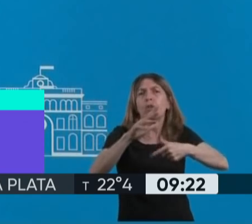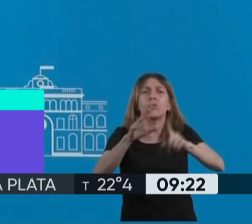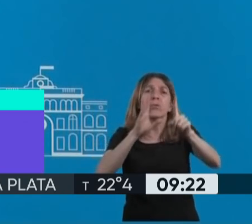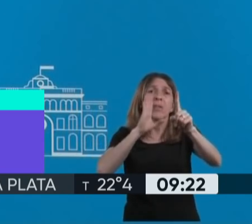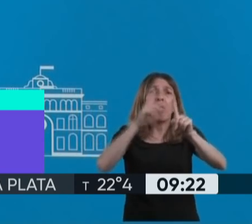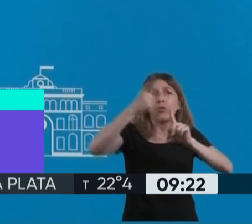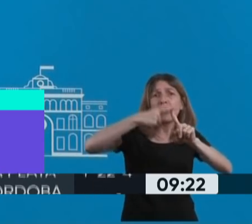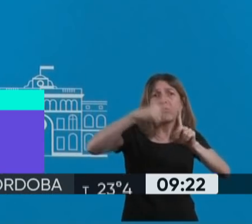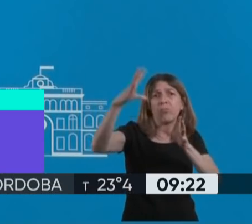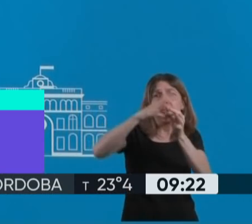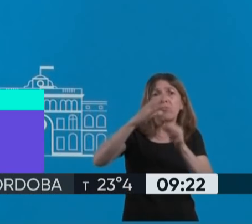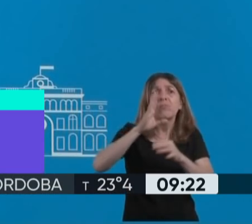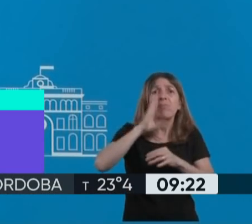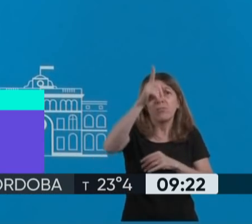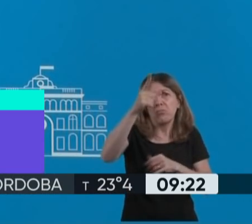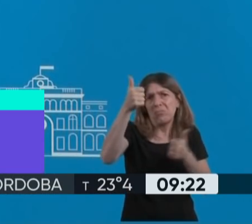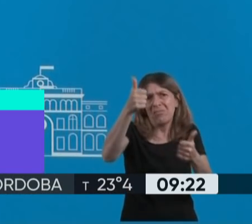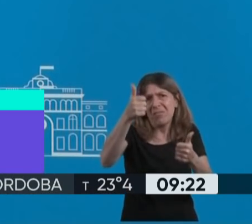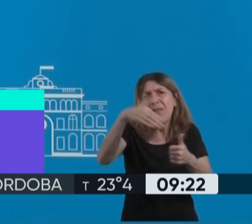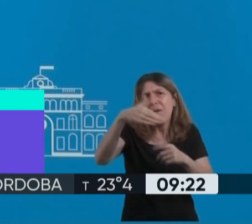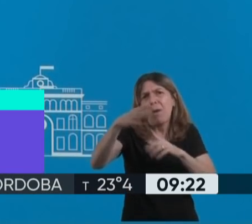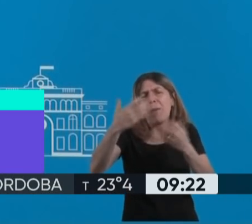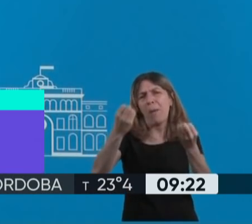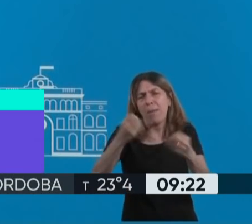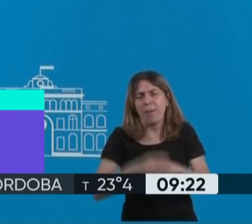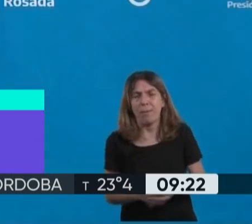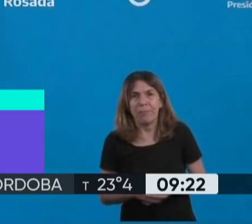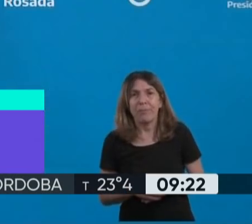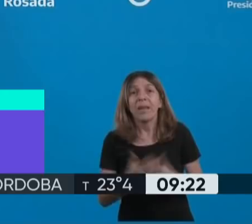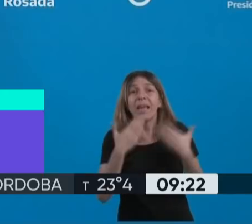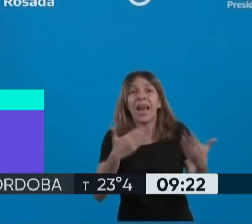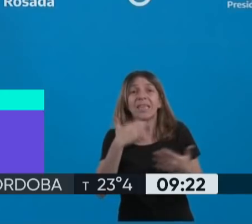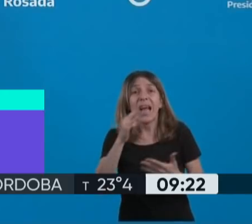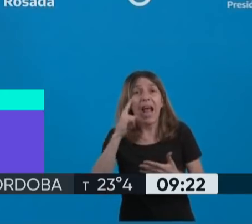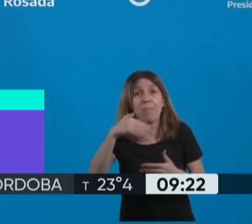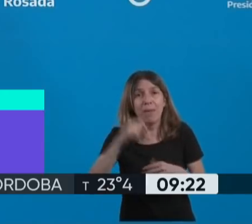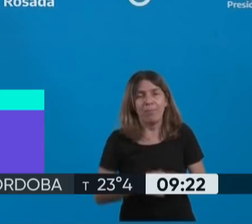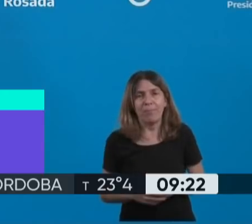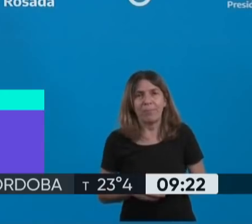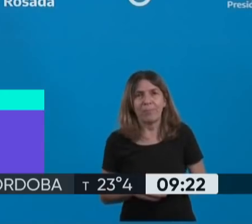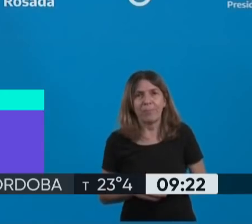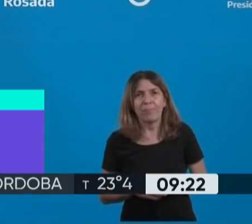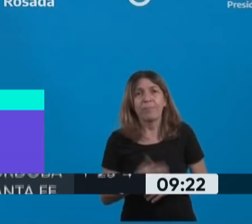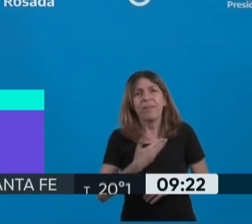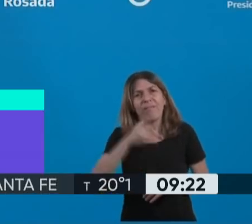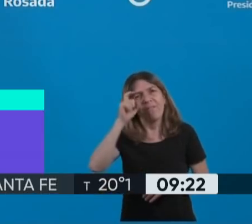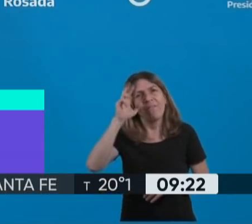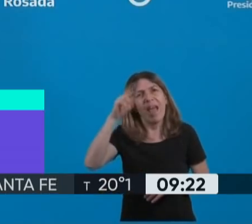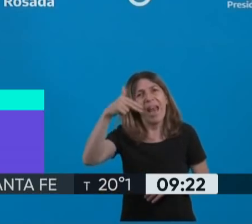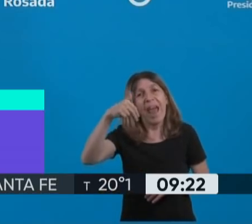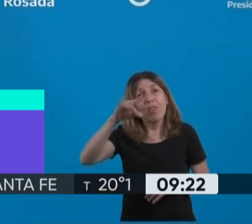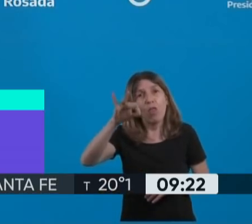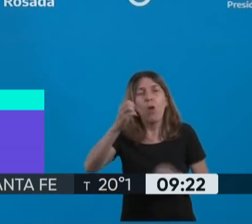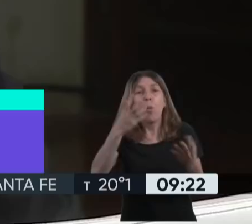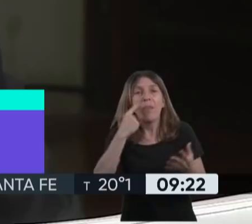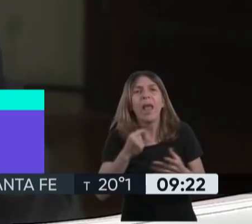son excelentes, como ustedes bien saben, y van a continuar siéndolo. Gracias, Jaime. Fernando, ¿cómo estás? Buen día.